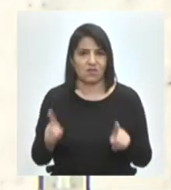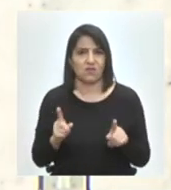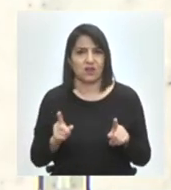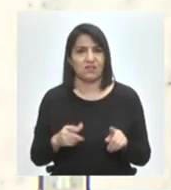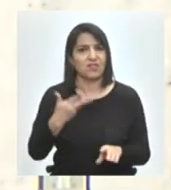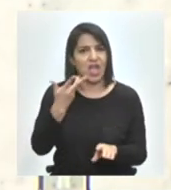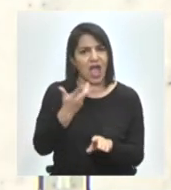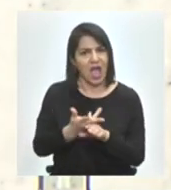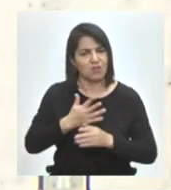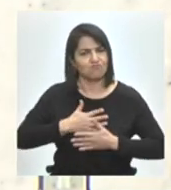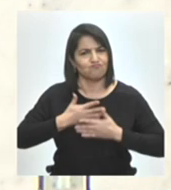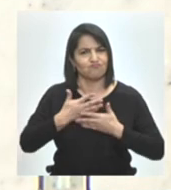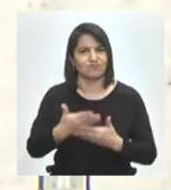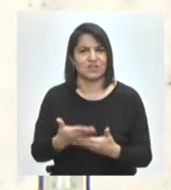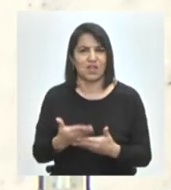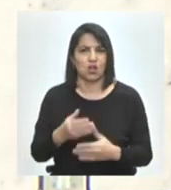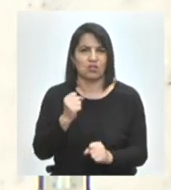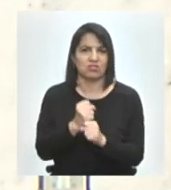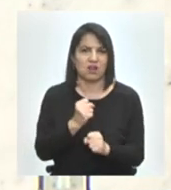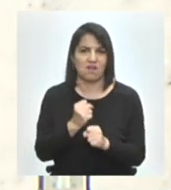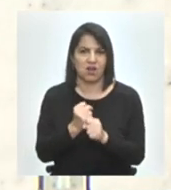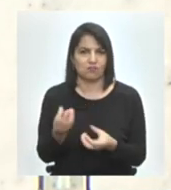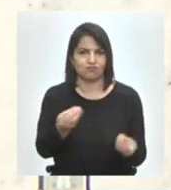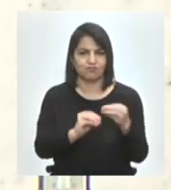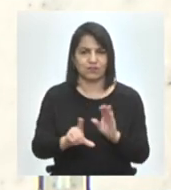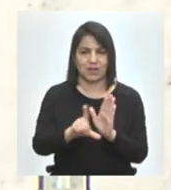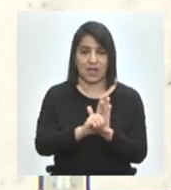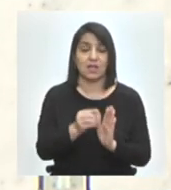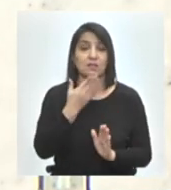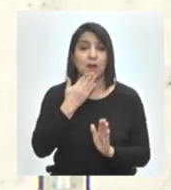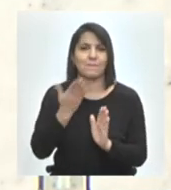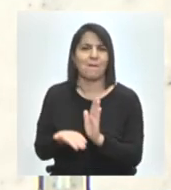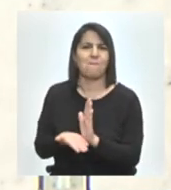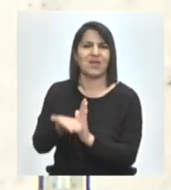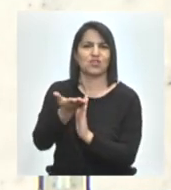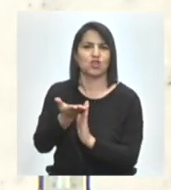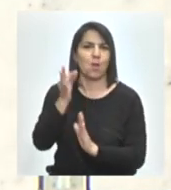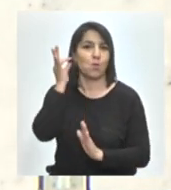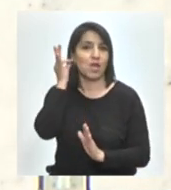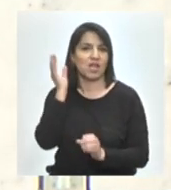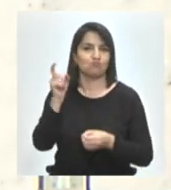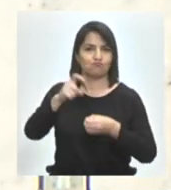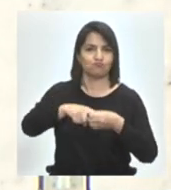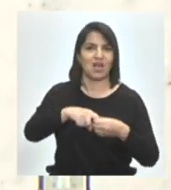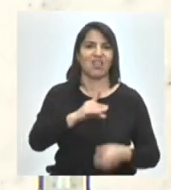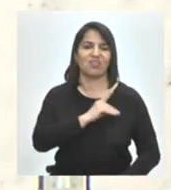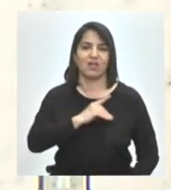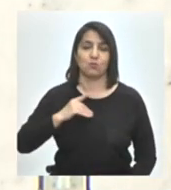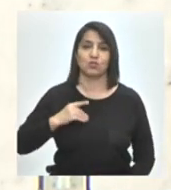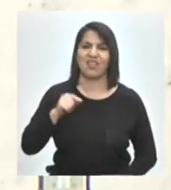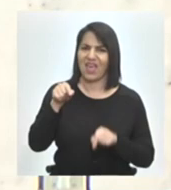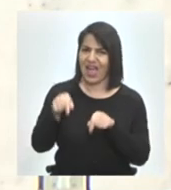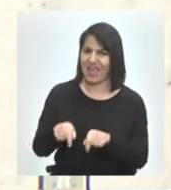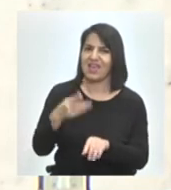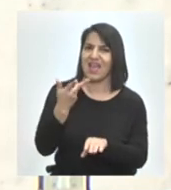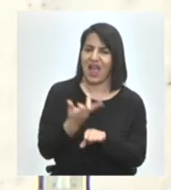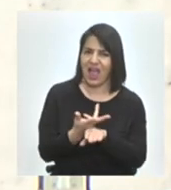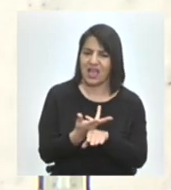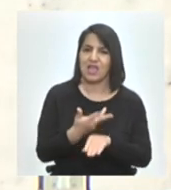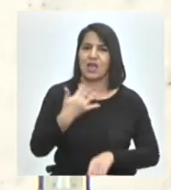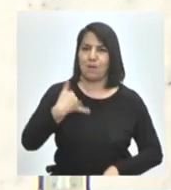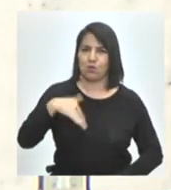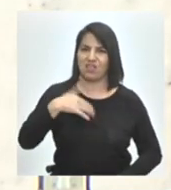trabajo legislativo. También aumentó la presencia de mujeres, de diputadas, aunque ahí seguimos teniendo una importante